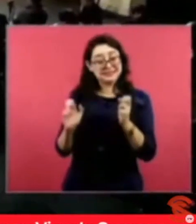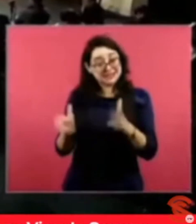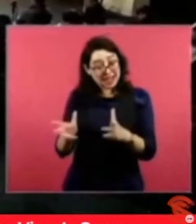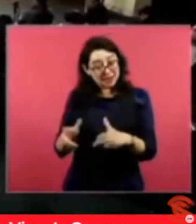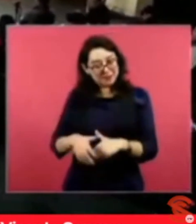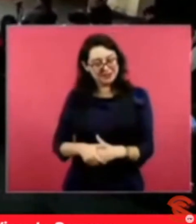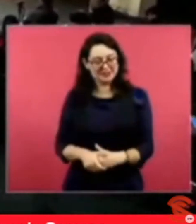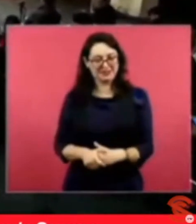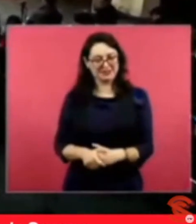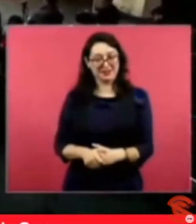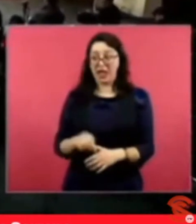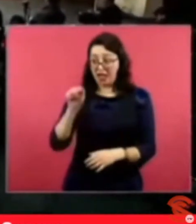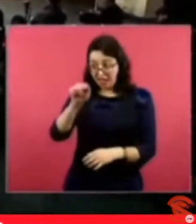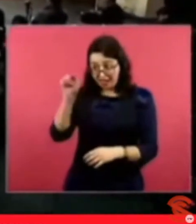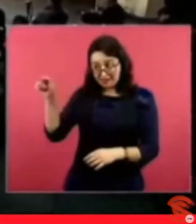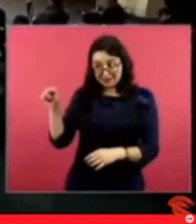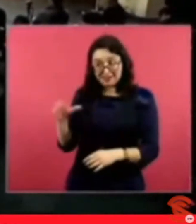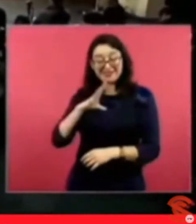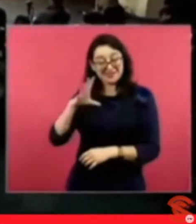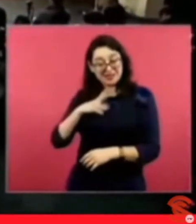2-3 décadas,